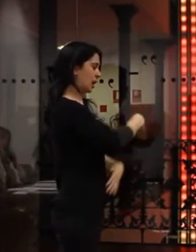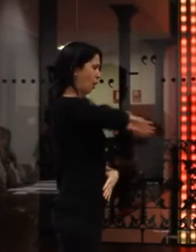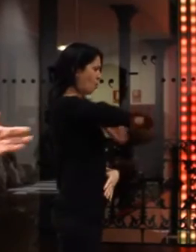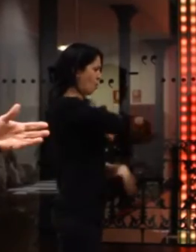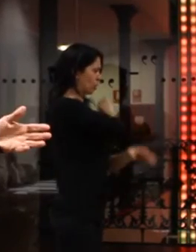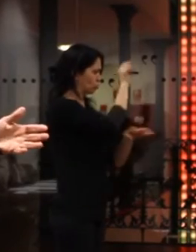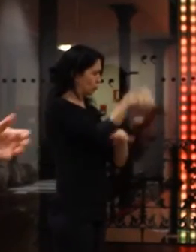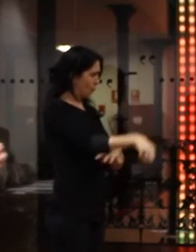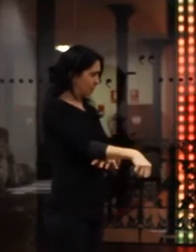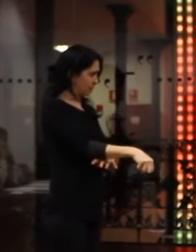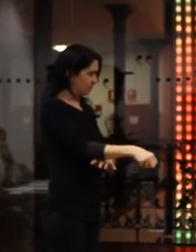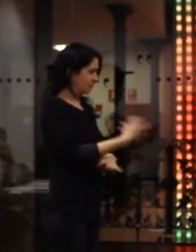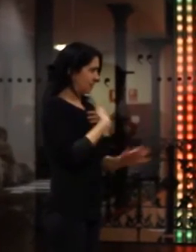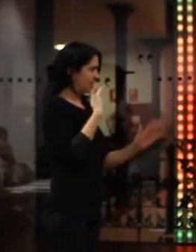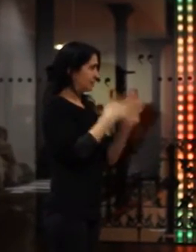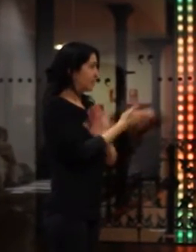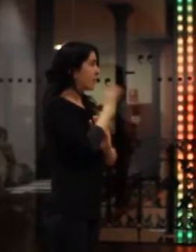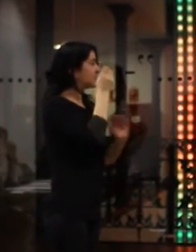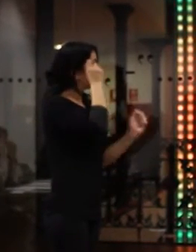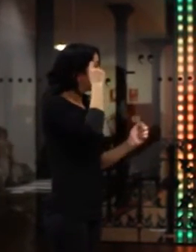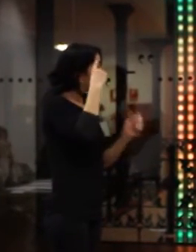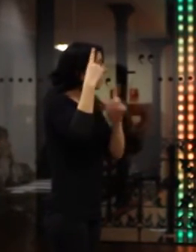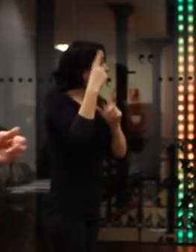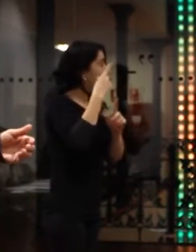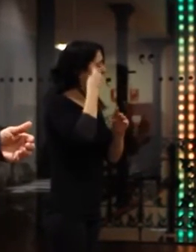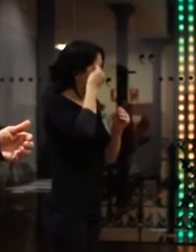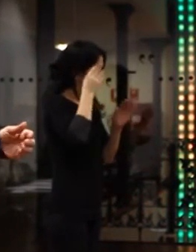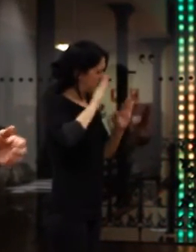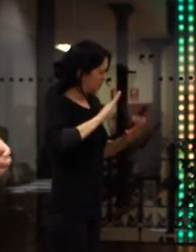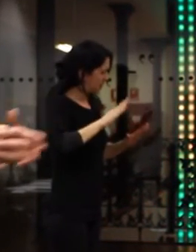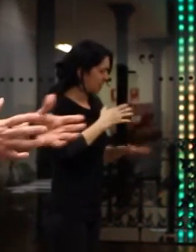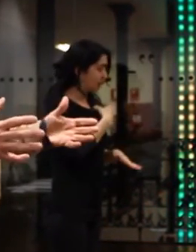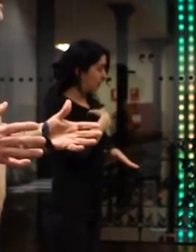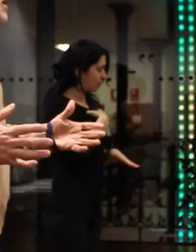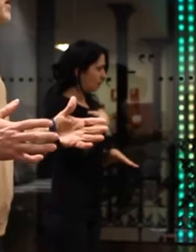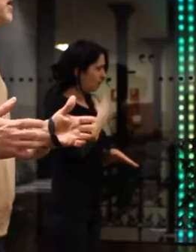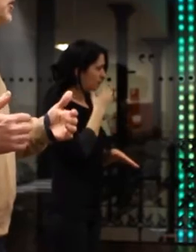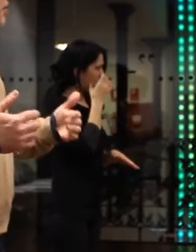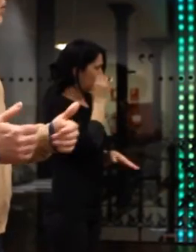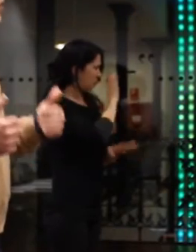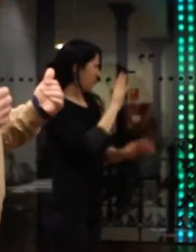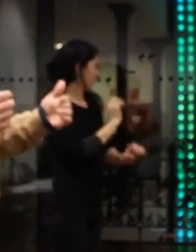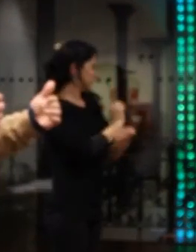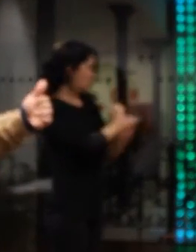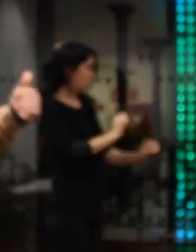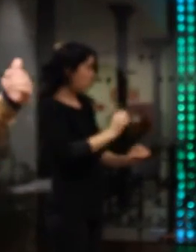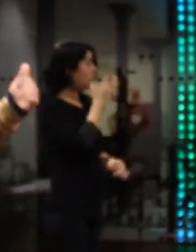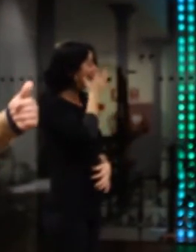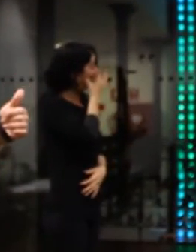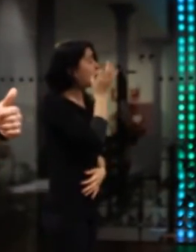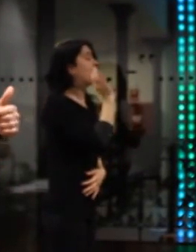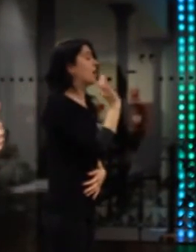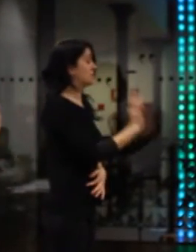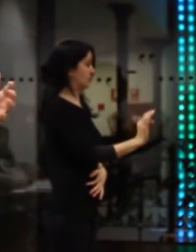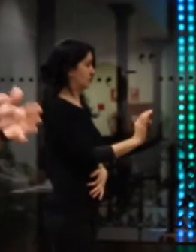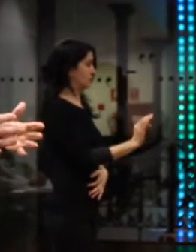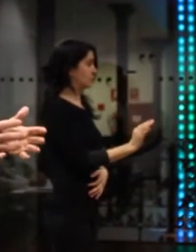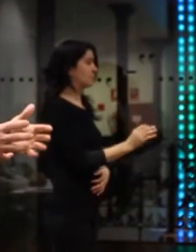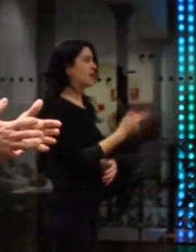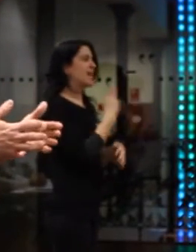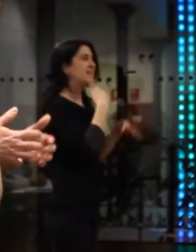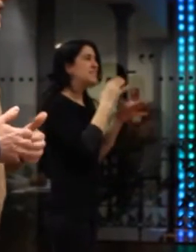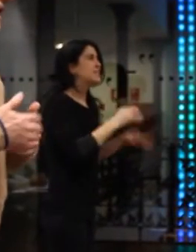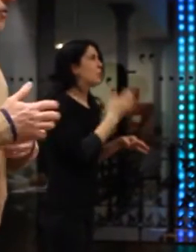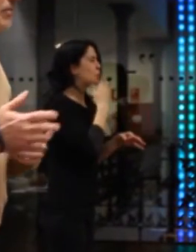ello parecería inimaginable, ¿no? Pero es cierto, y si nos ponemos a pensar, todos conoceremos alguna